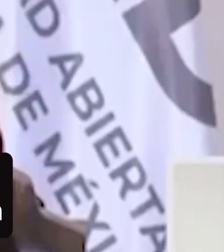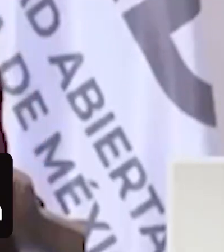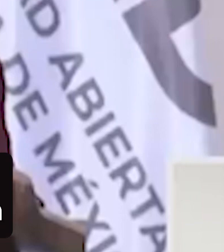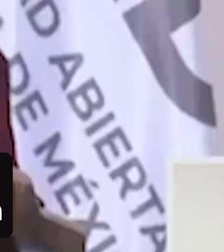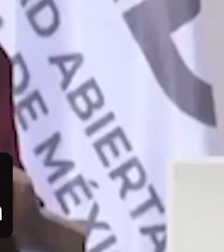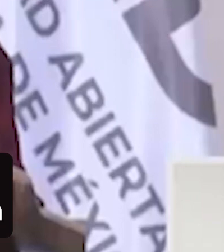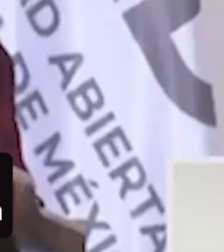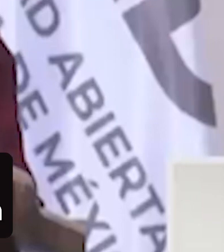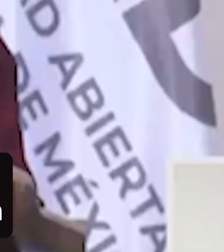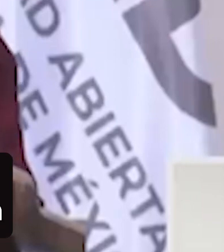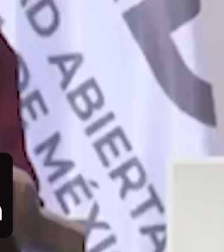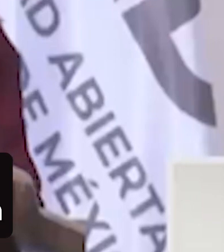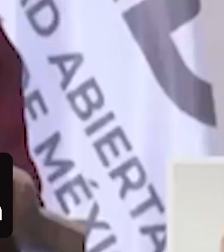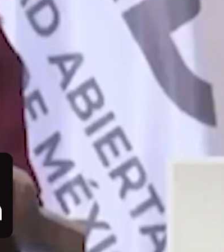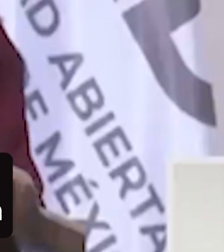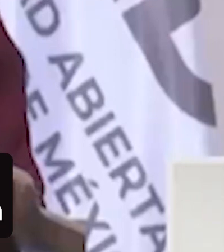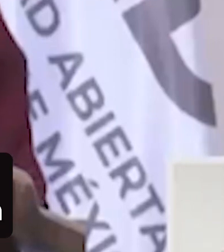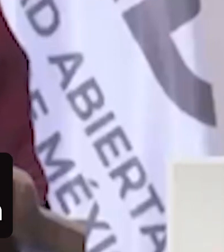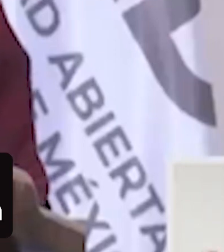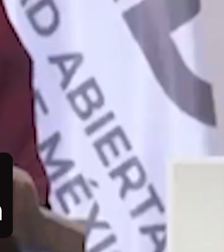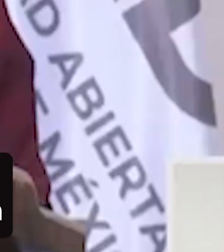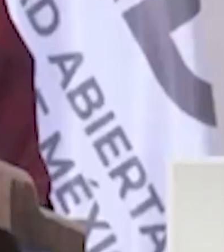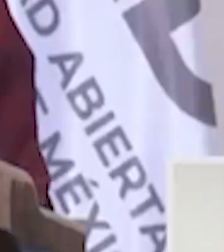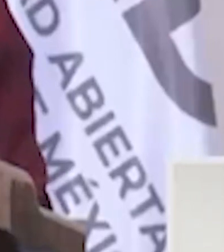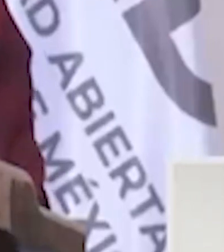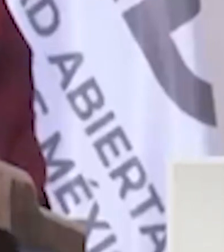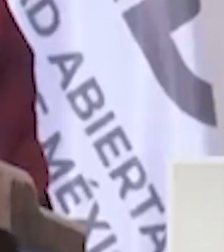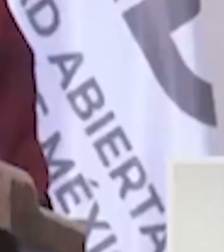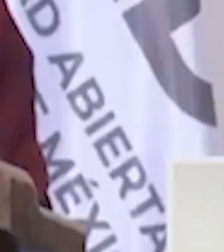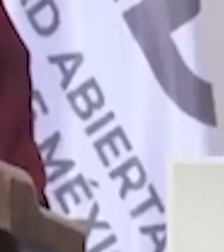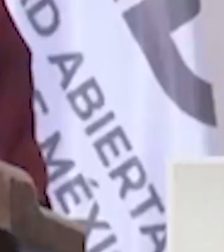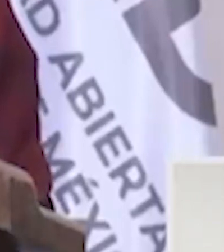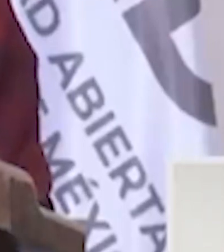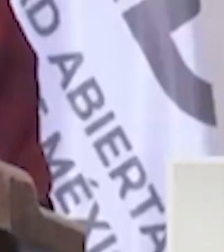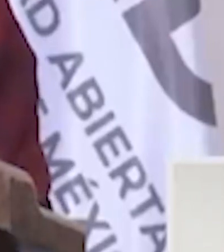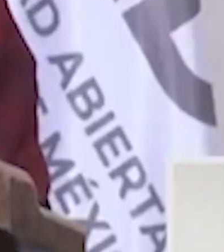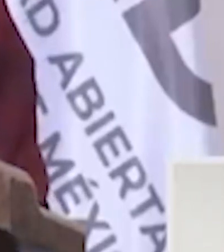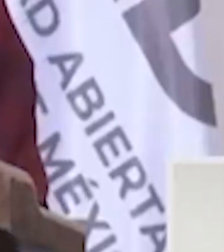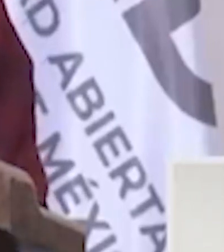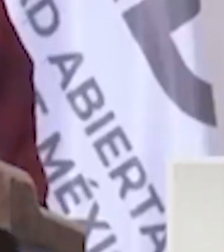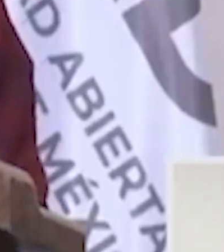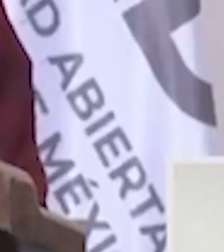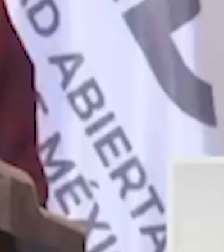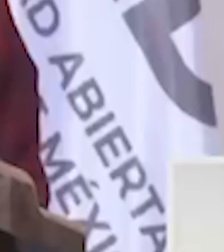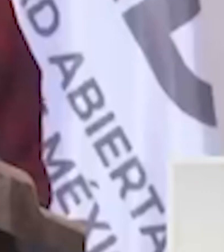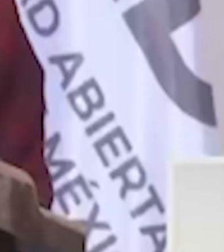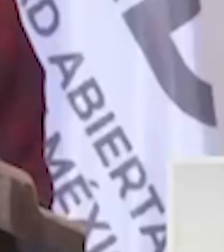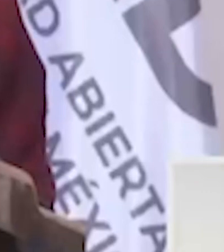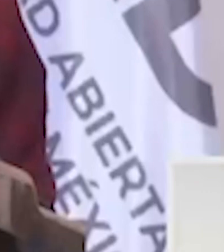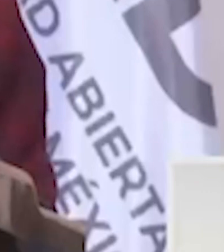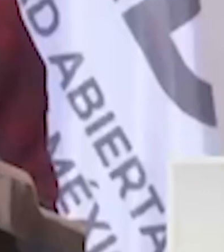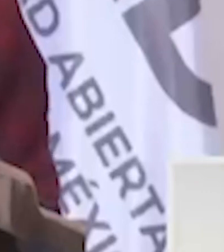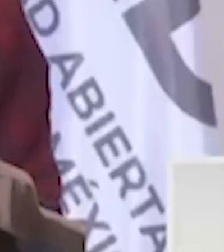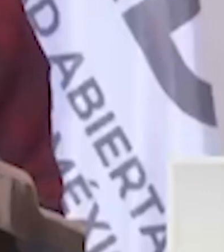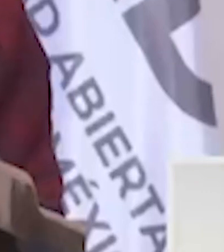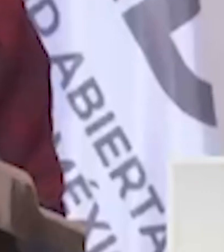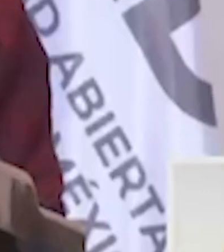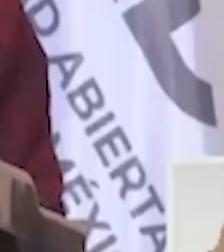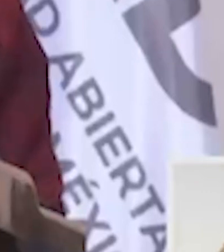énfasis en reconocer que nunca como en este gobierno de la Cuarta Transformación se ha reconocido y apoyado a la educación abierta y a